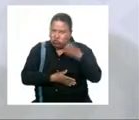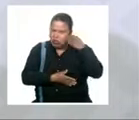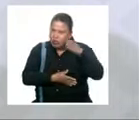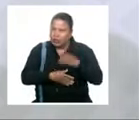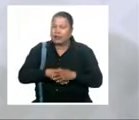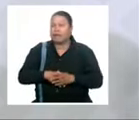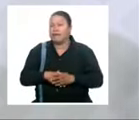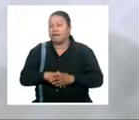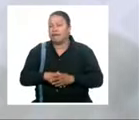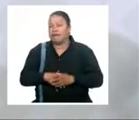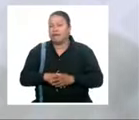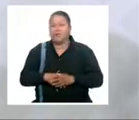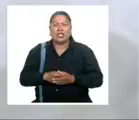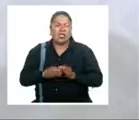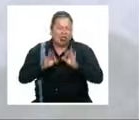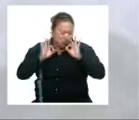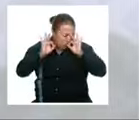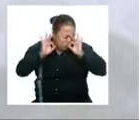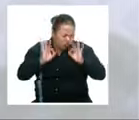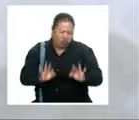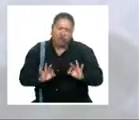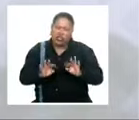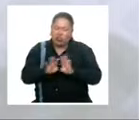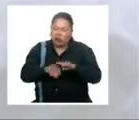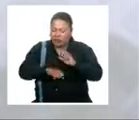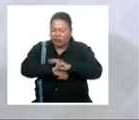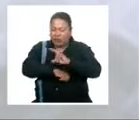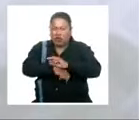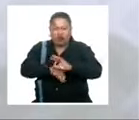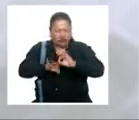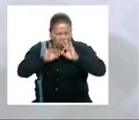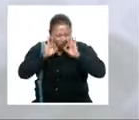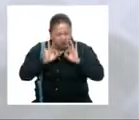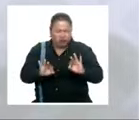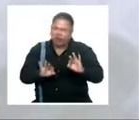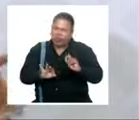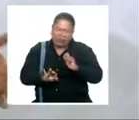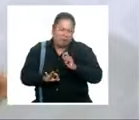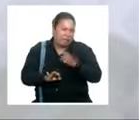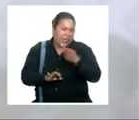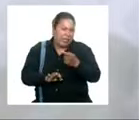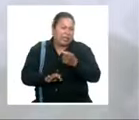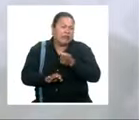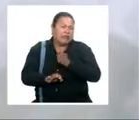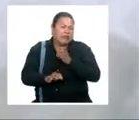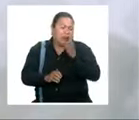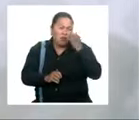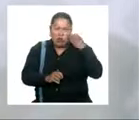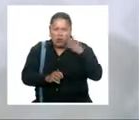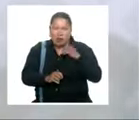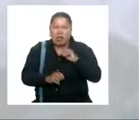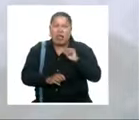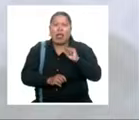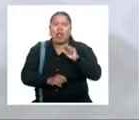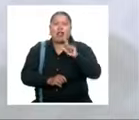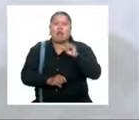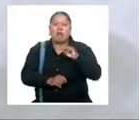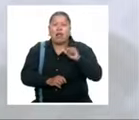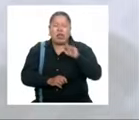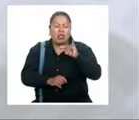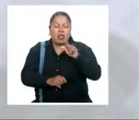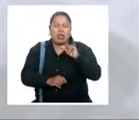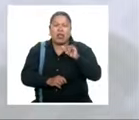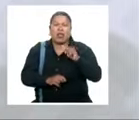más oaxaqueña que los chapulines. También lo mismo con la doctora Alma Lilia, que ya la